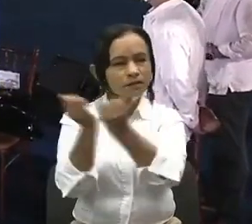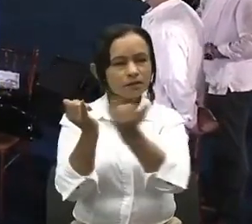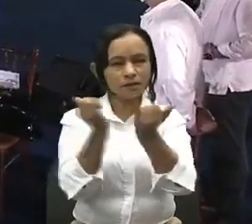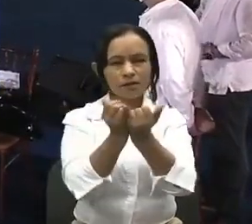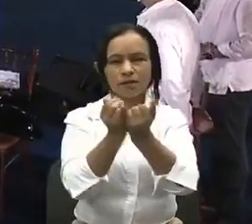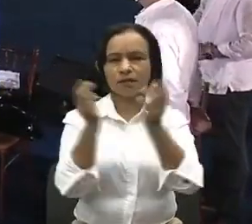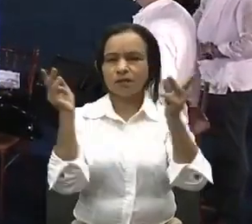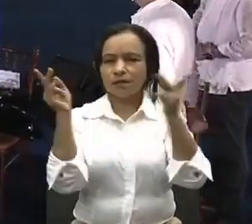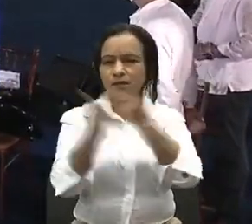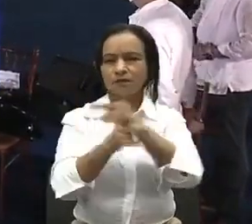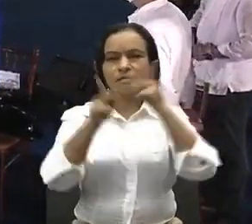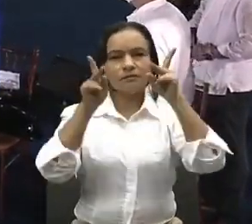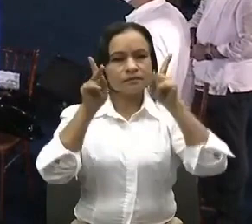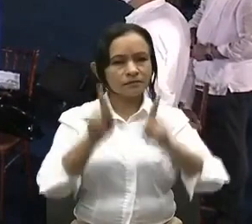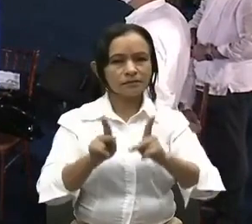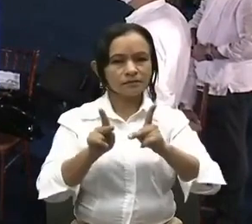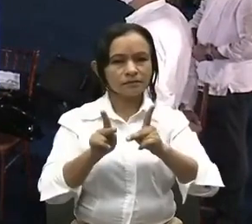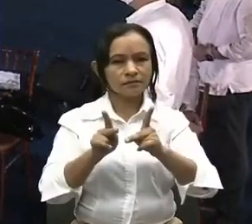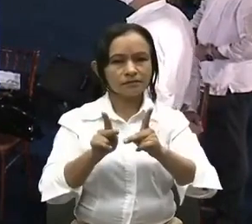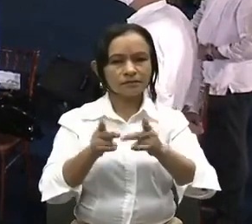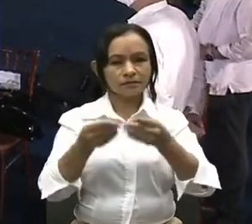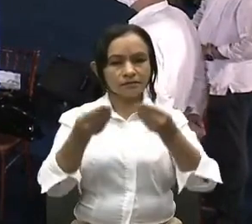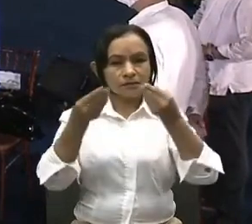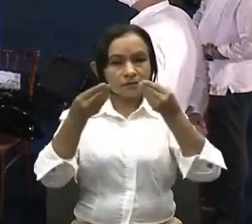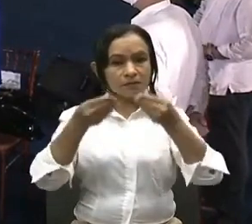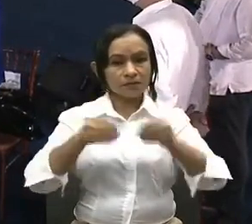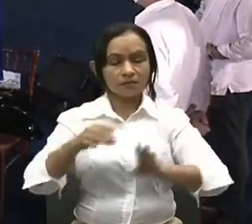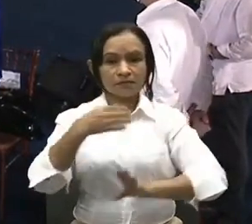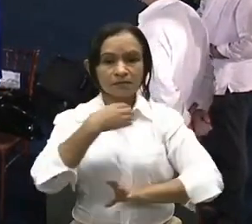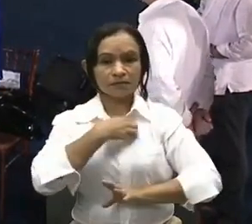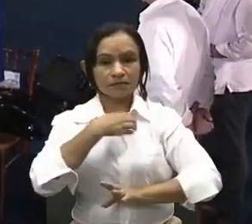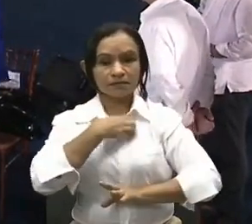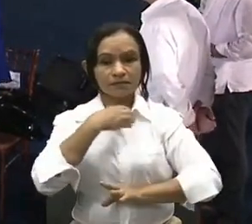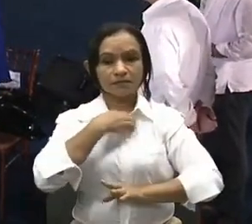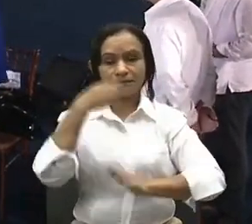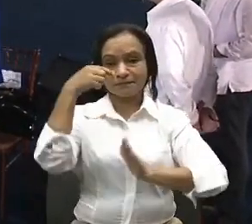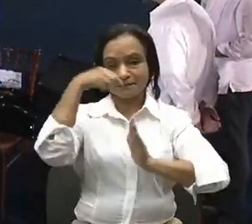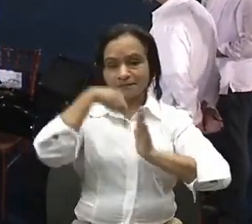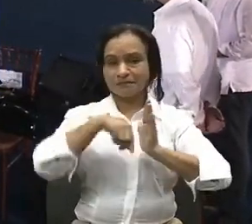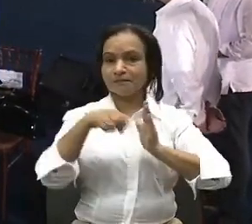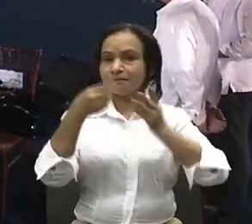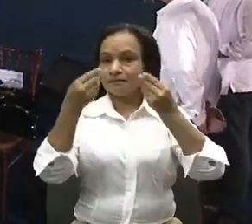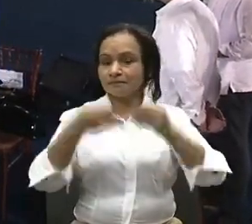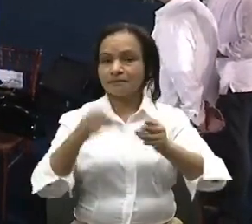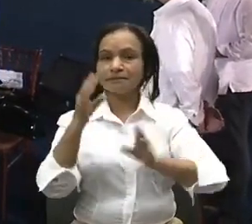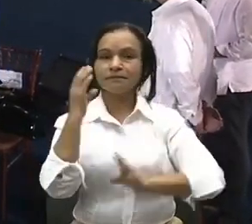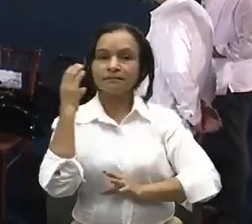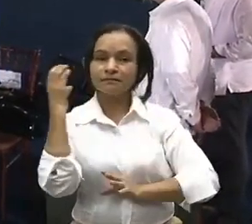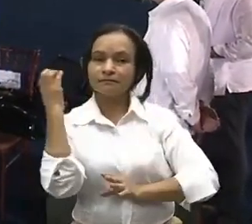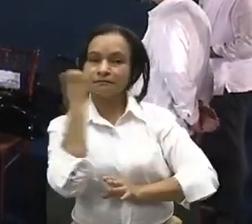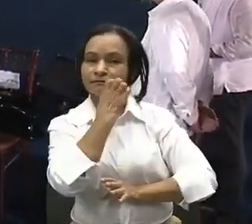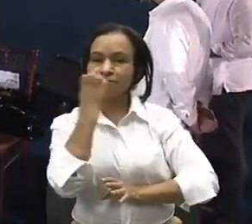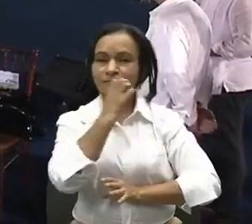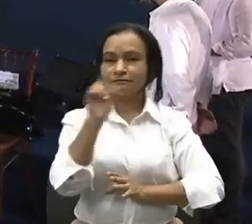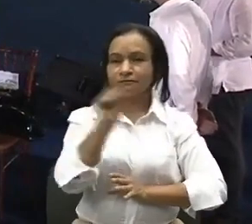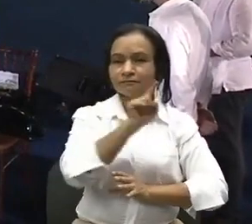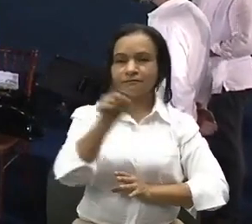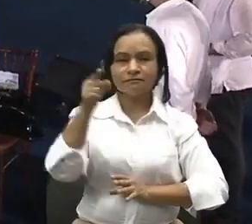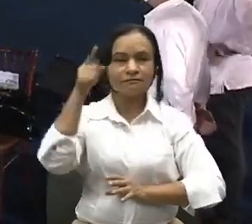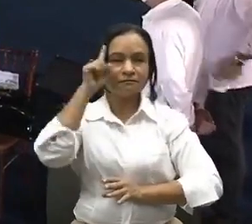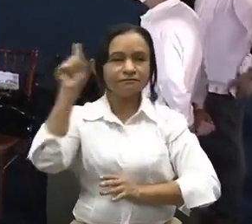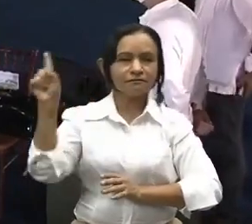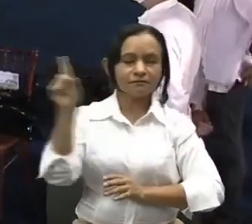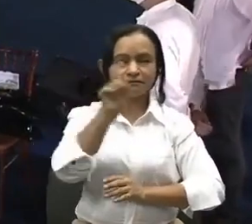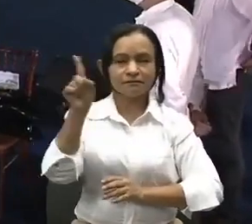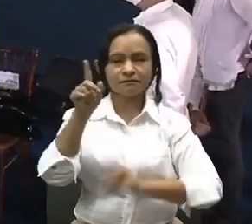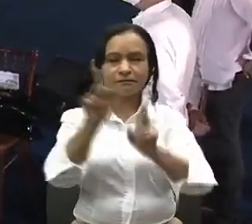criminales. No han perdido su esencia colonialista, su esencia esclavista, y no se dan cuenta